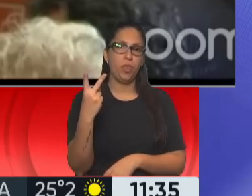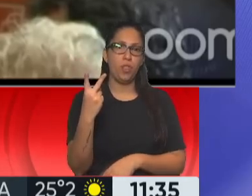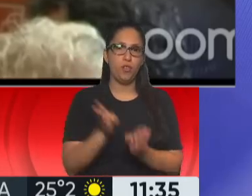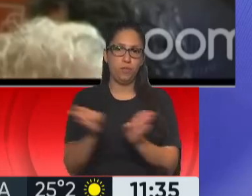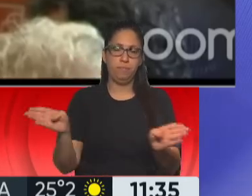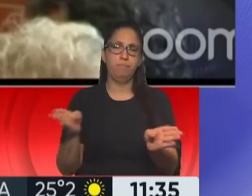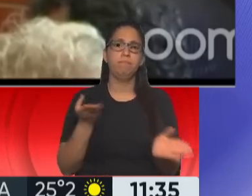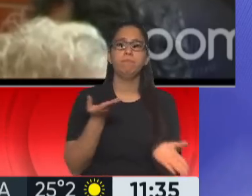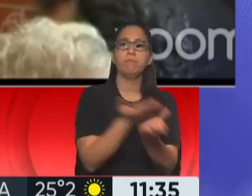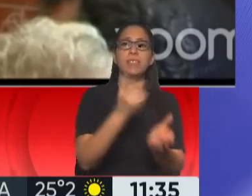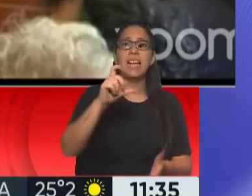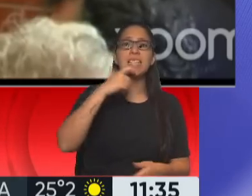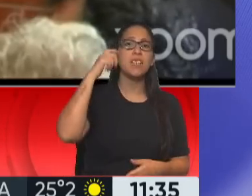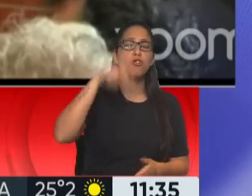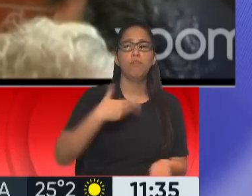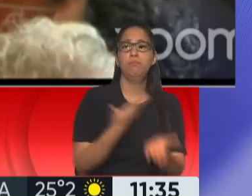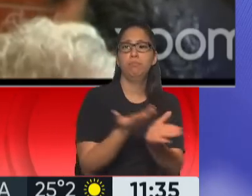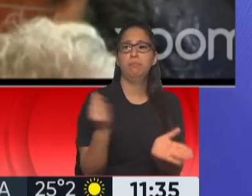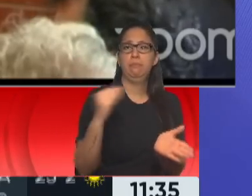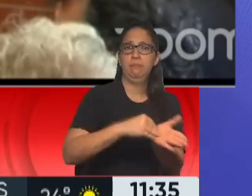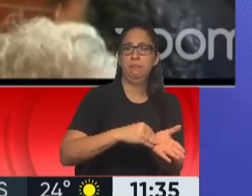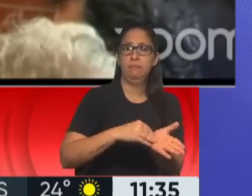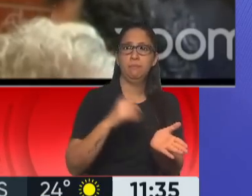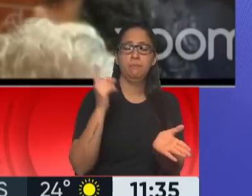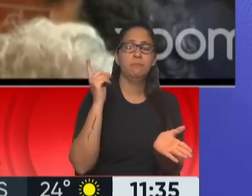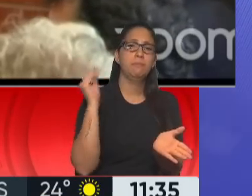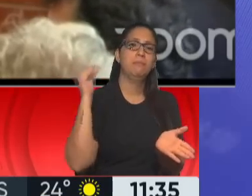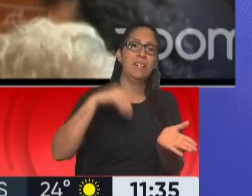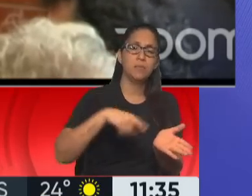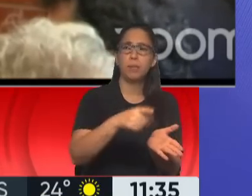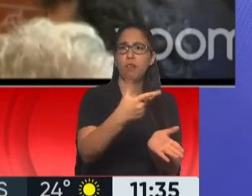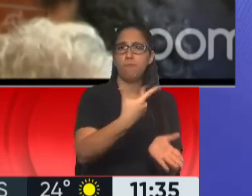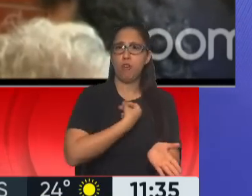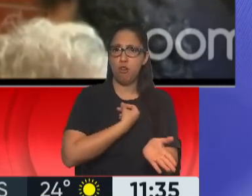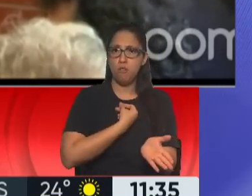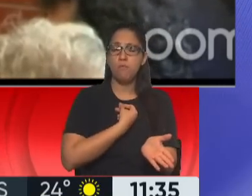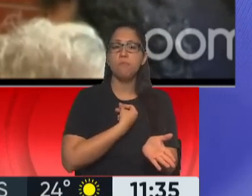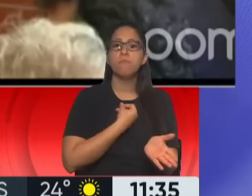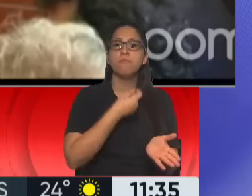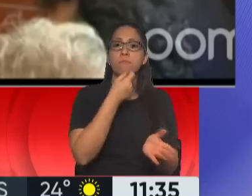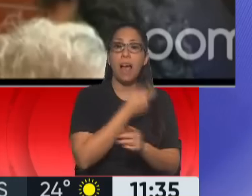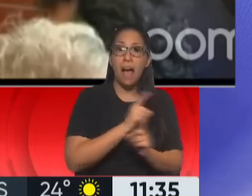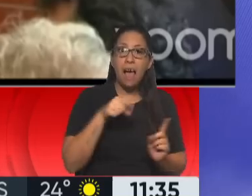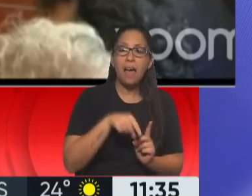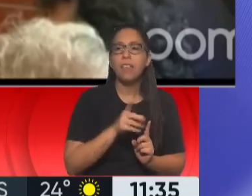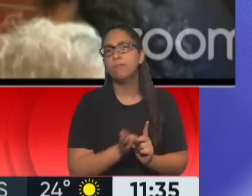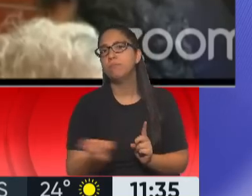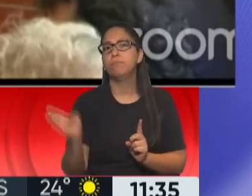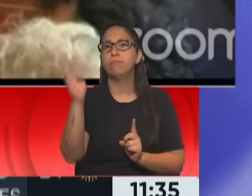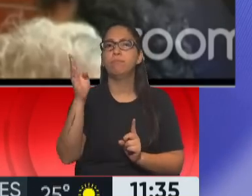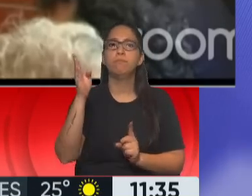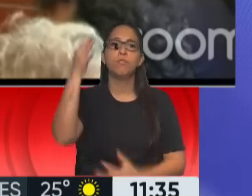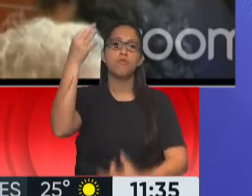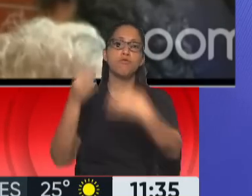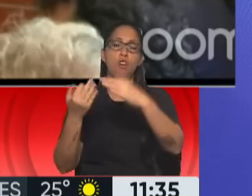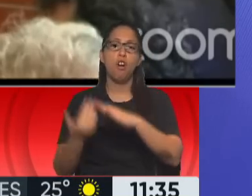casación con recurso extraordinario. Si se lo deniegan al recurso extraordinario, lo que puede hacer es ir a la Corte en queja